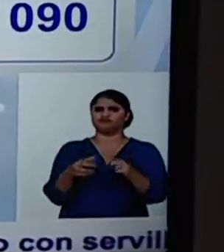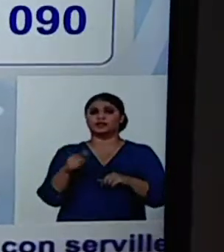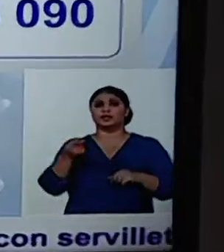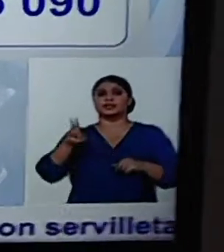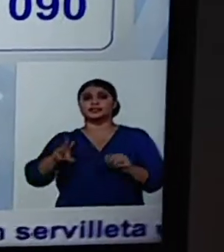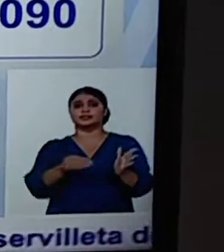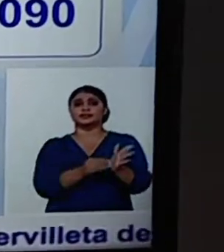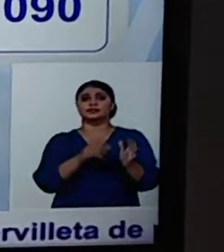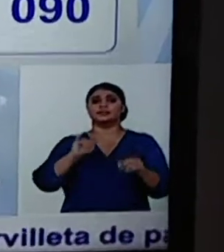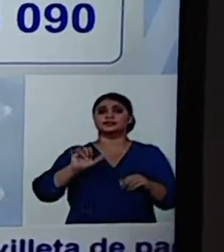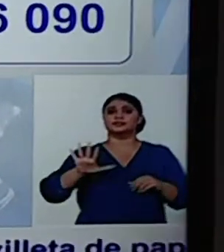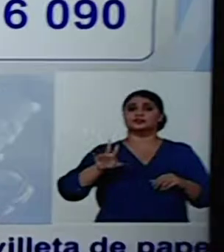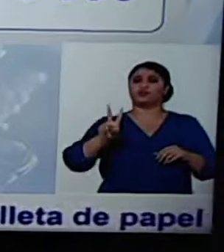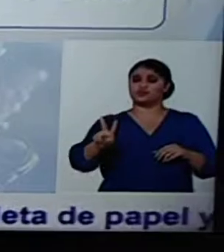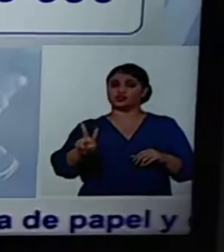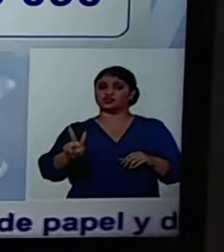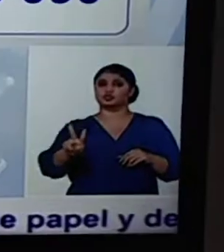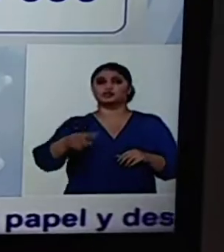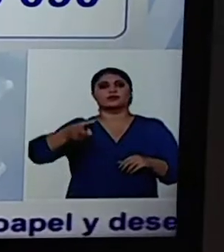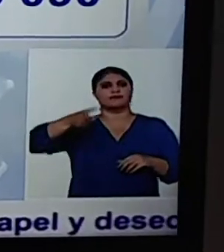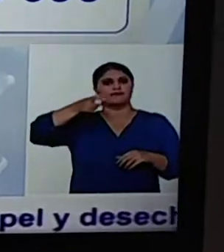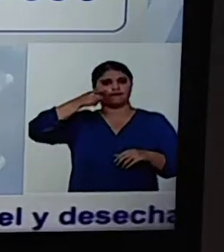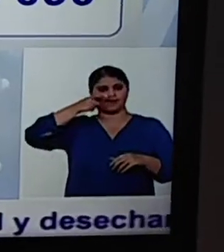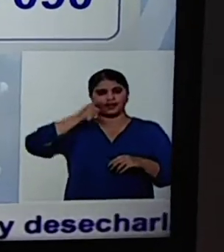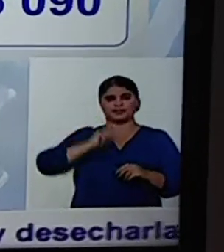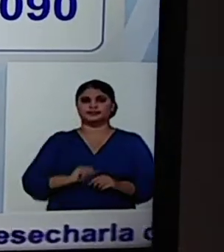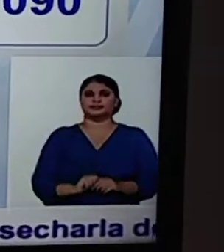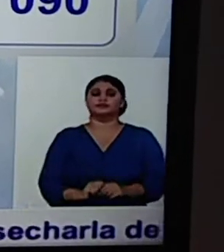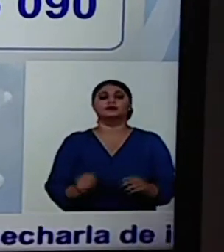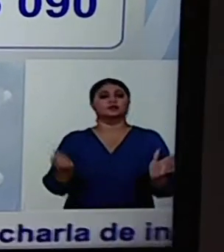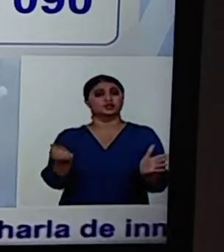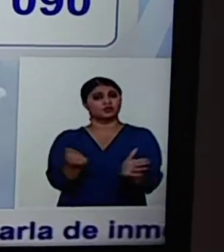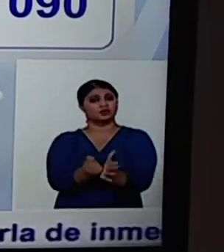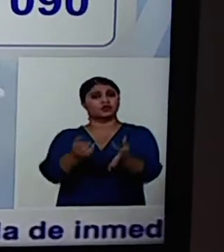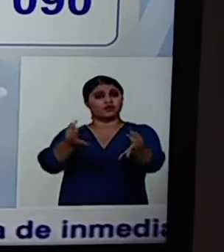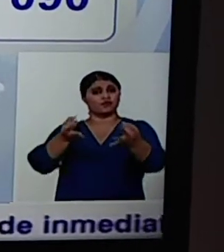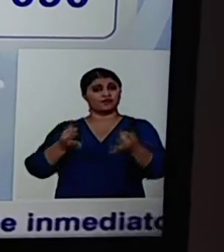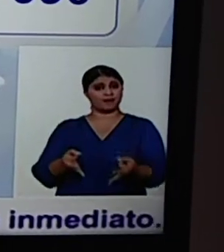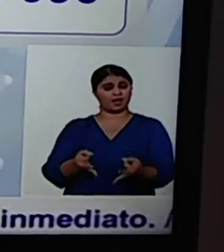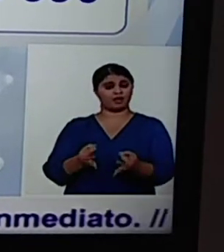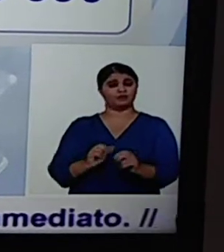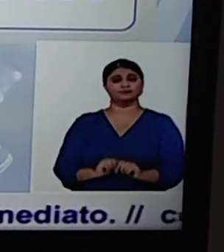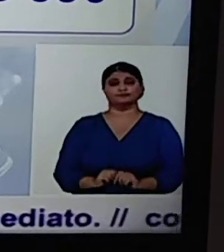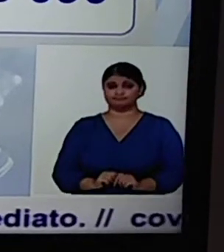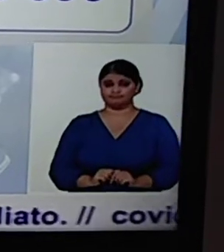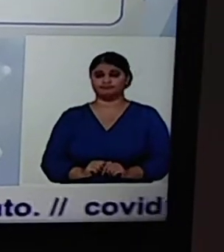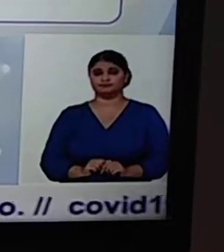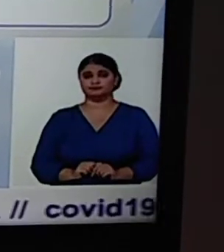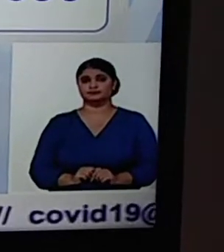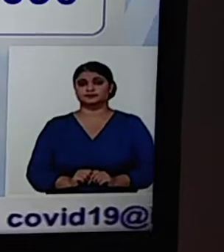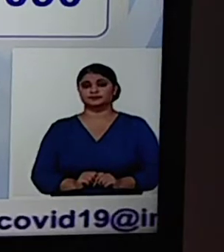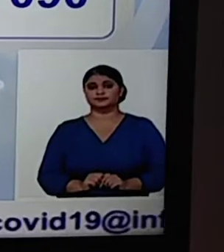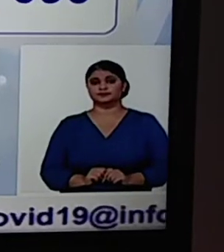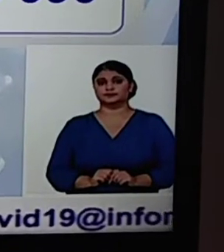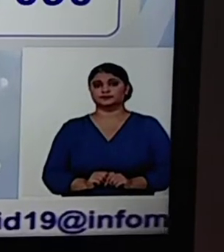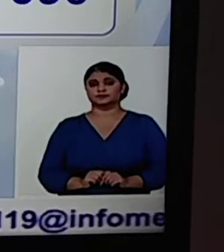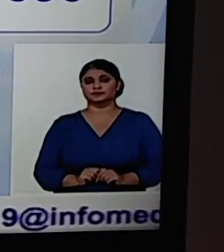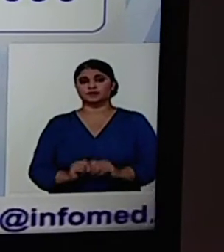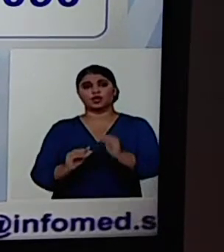13.652 en vigilancia y confirmados una cifra muy alta, por encima